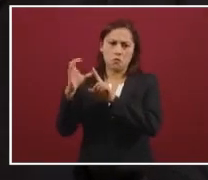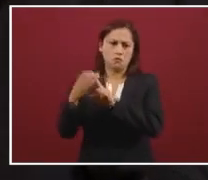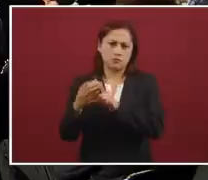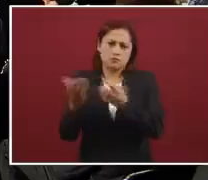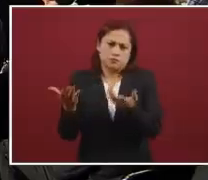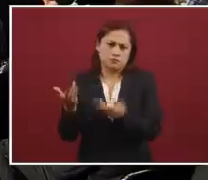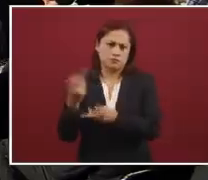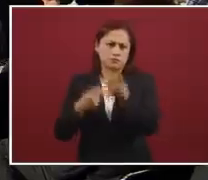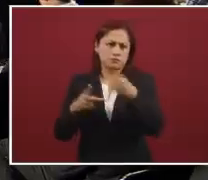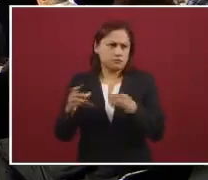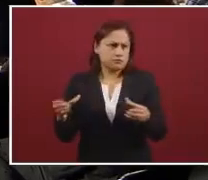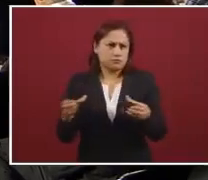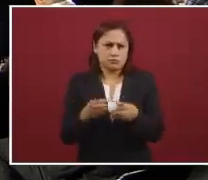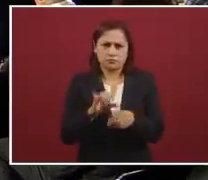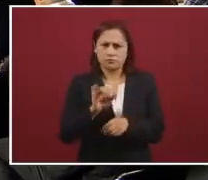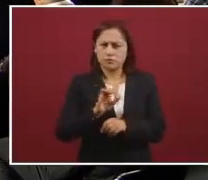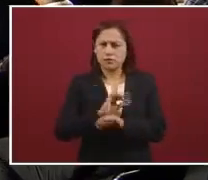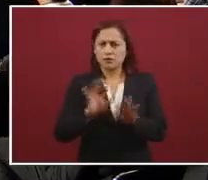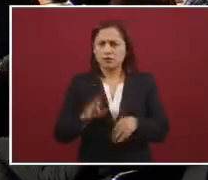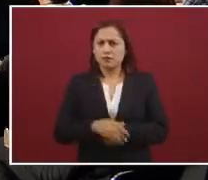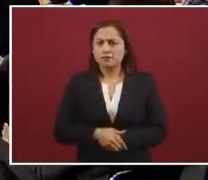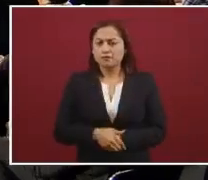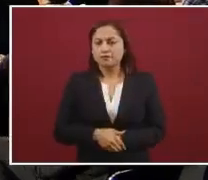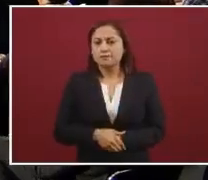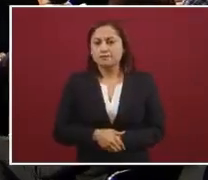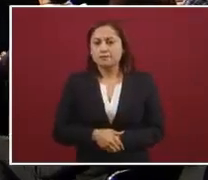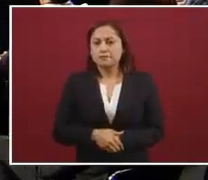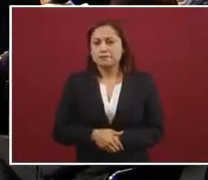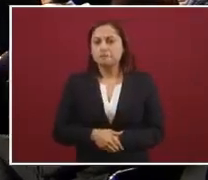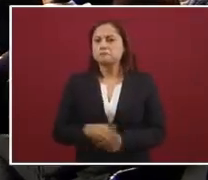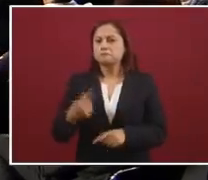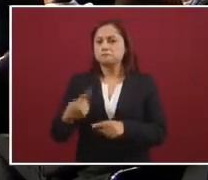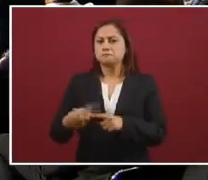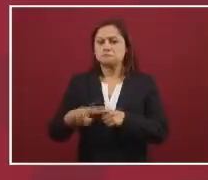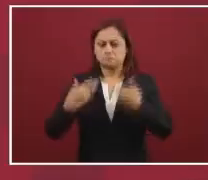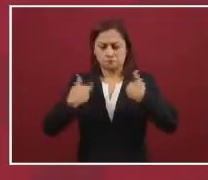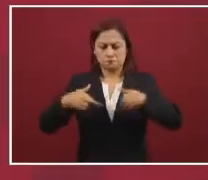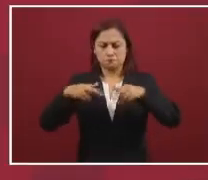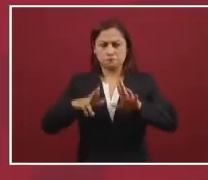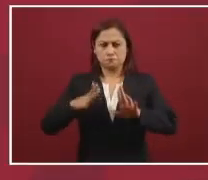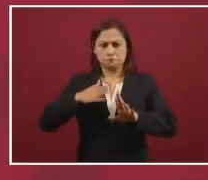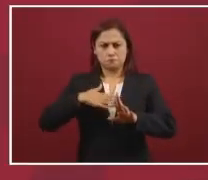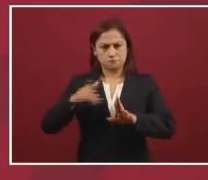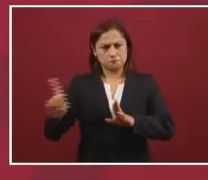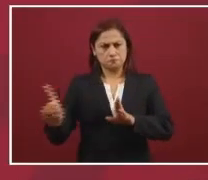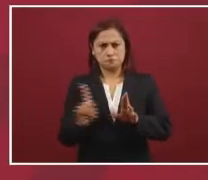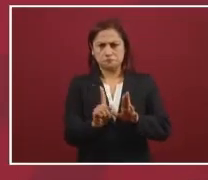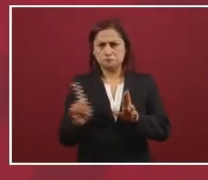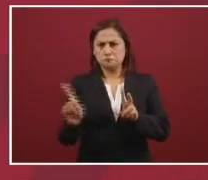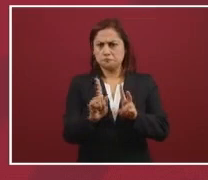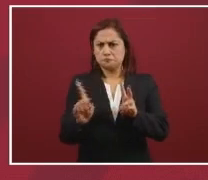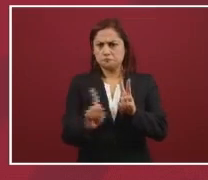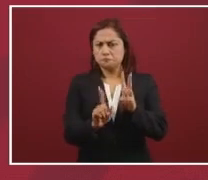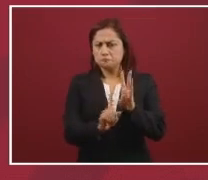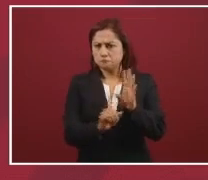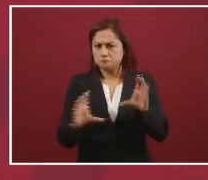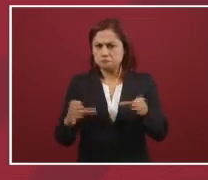que alguien tenga la representación, uno solo, para